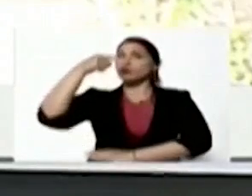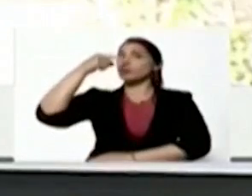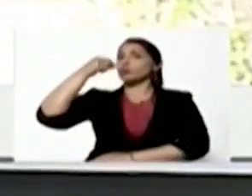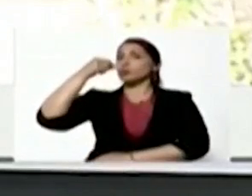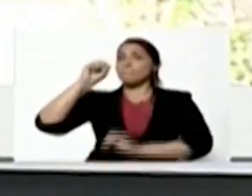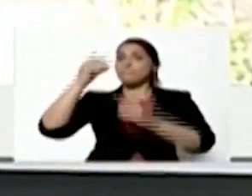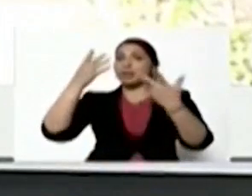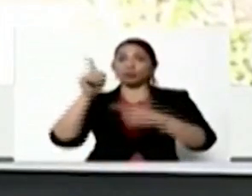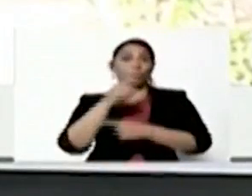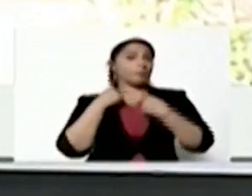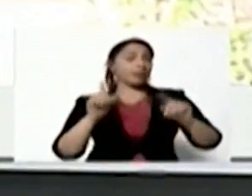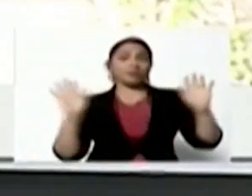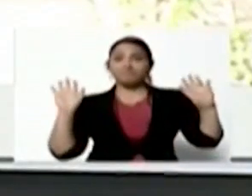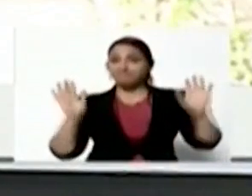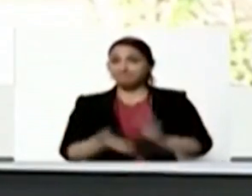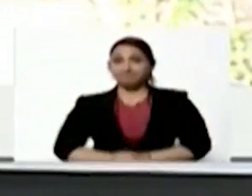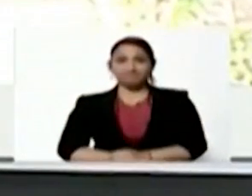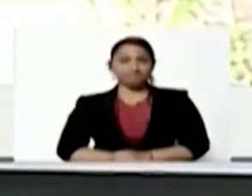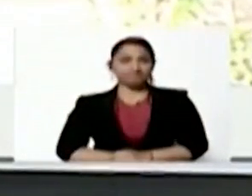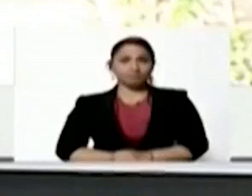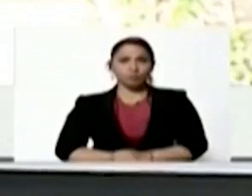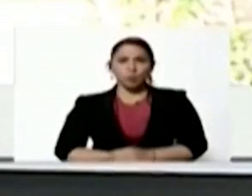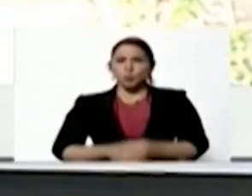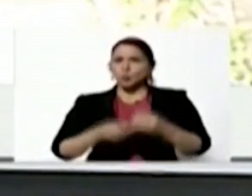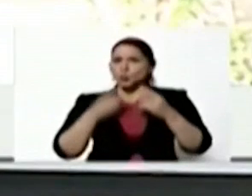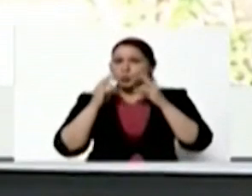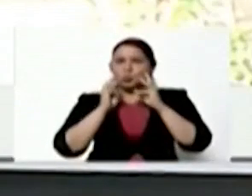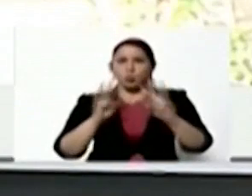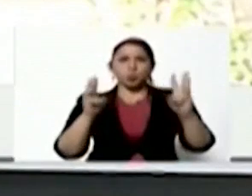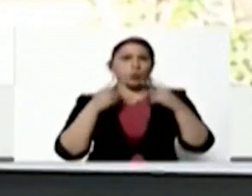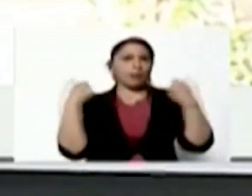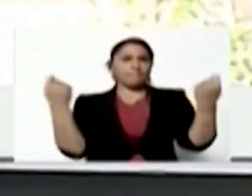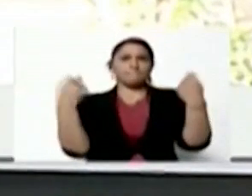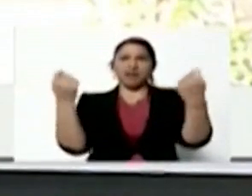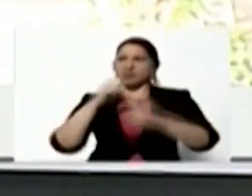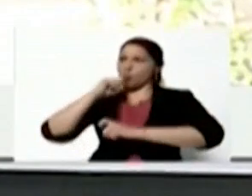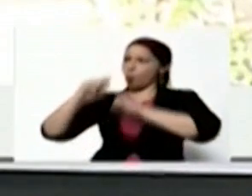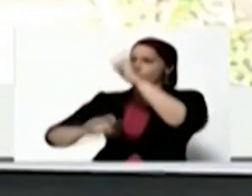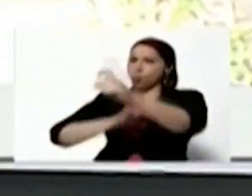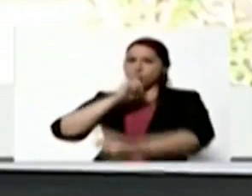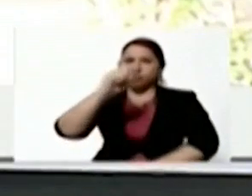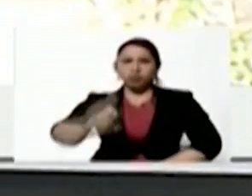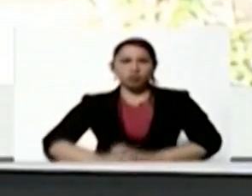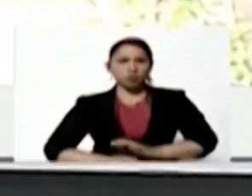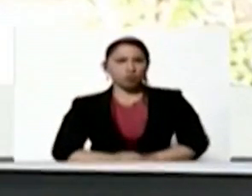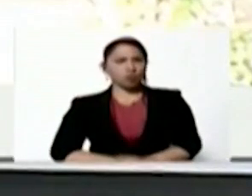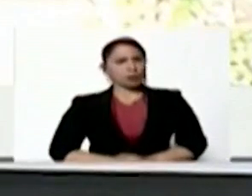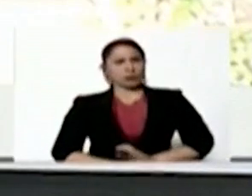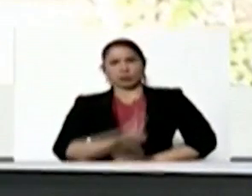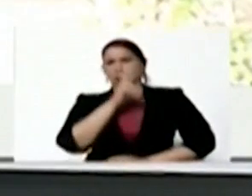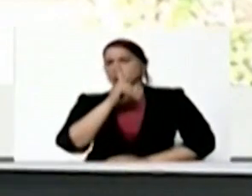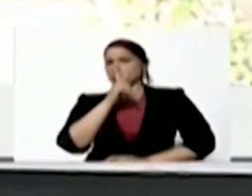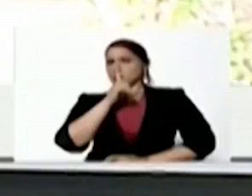estudios respaldan el fármaco? El gobierno aseguró que el fármaco está respaldado por un estudio de 9 meses que adelantaron